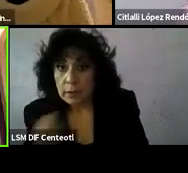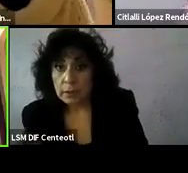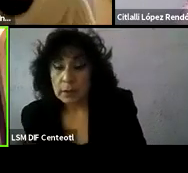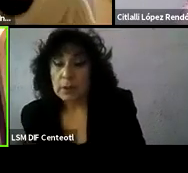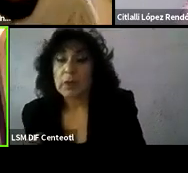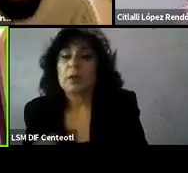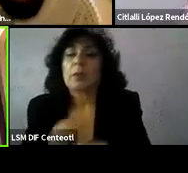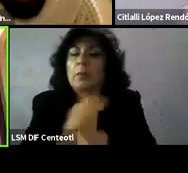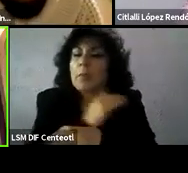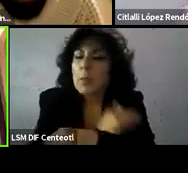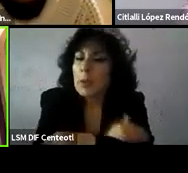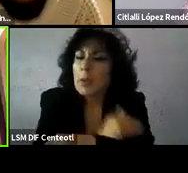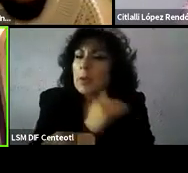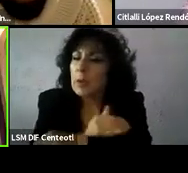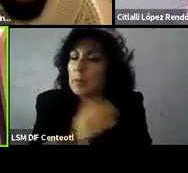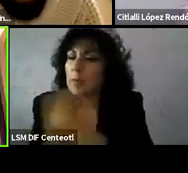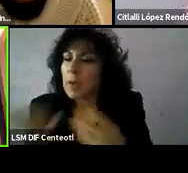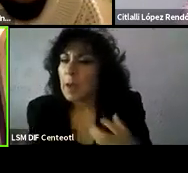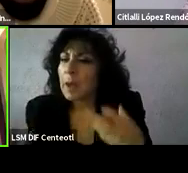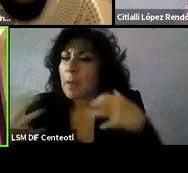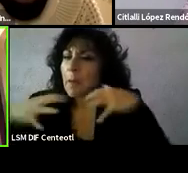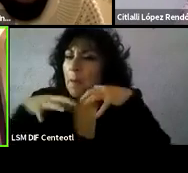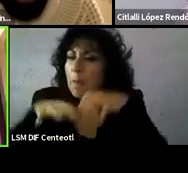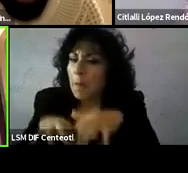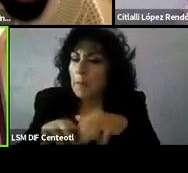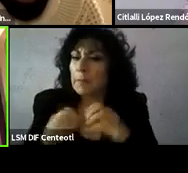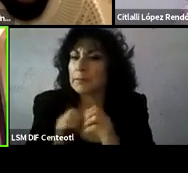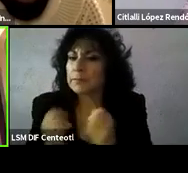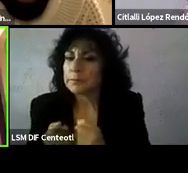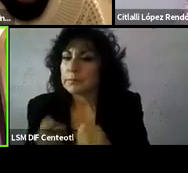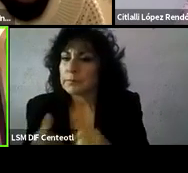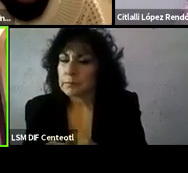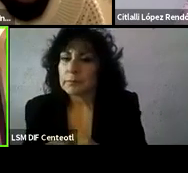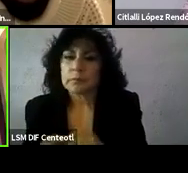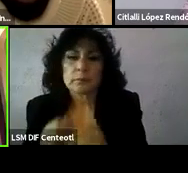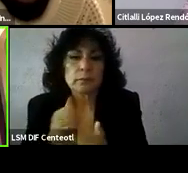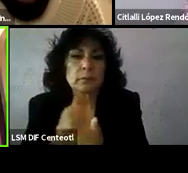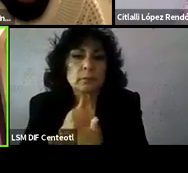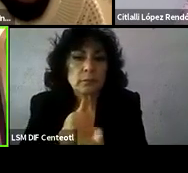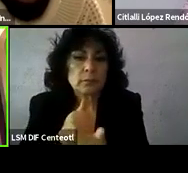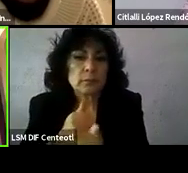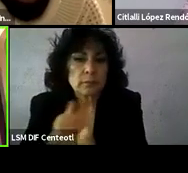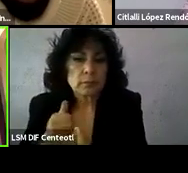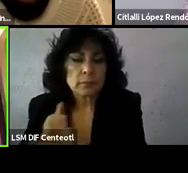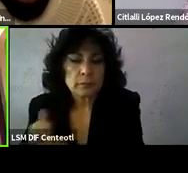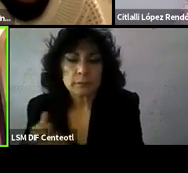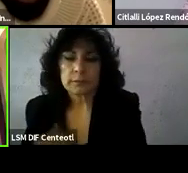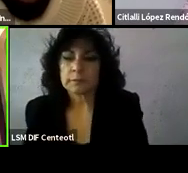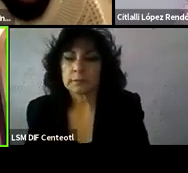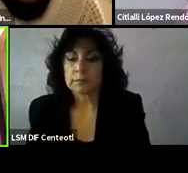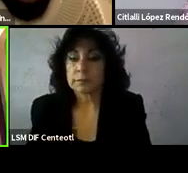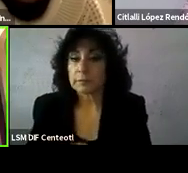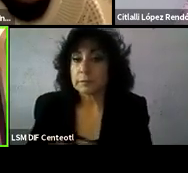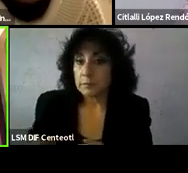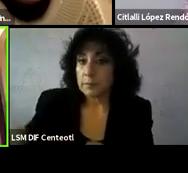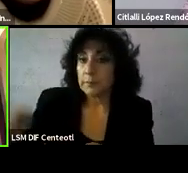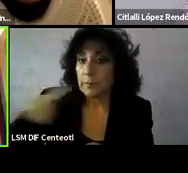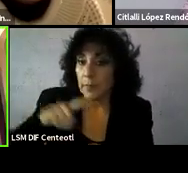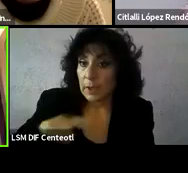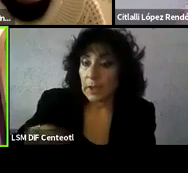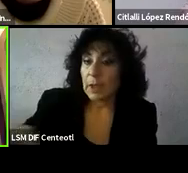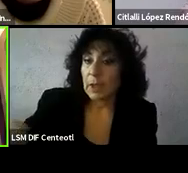puedan integrar a la comunidad. Entonces, como estos niños que también son capacitados, que también tienen que tener como un seguimiento